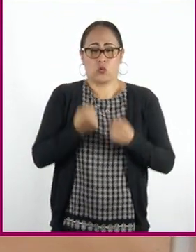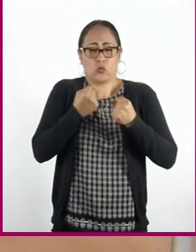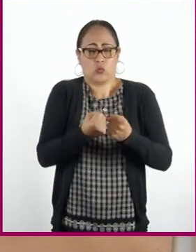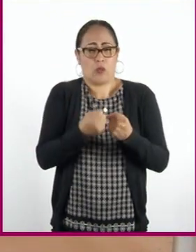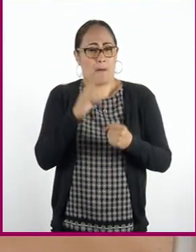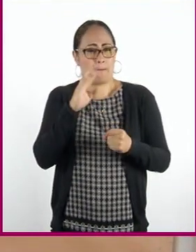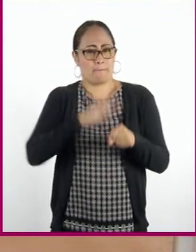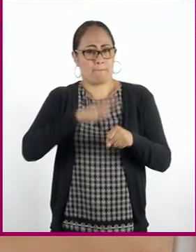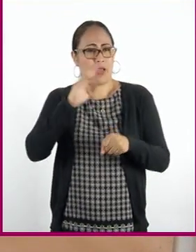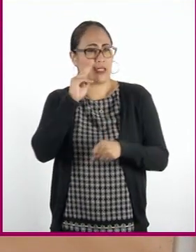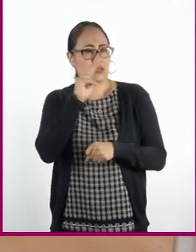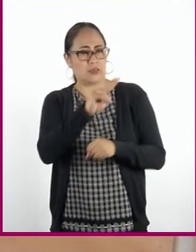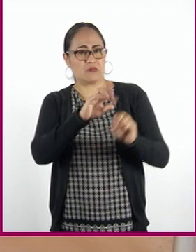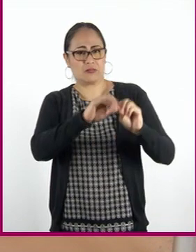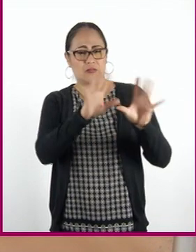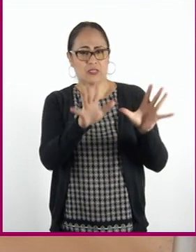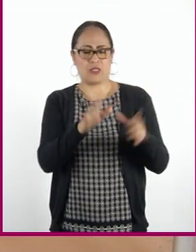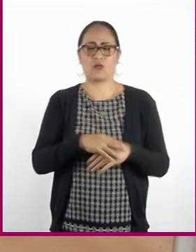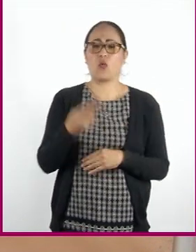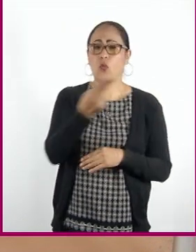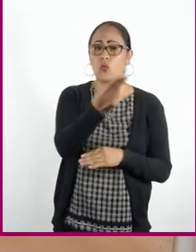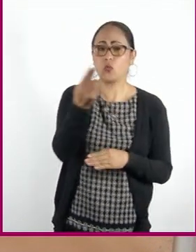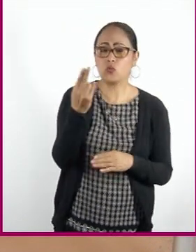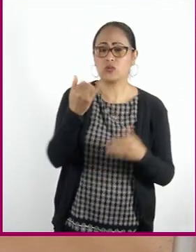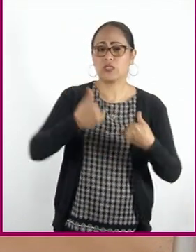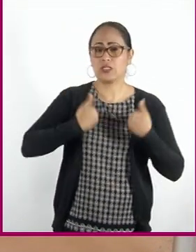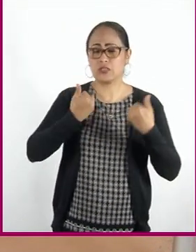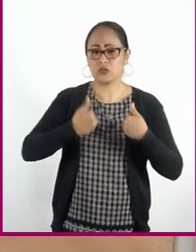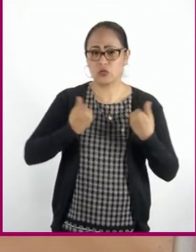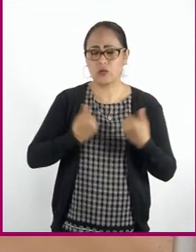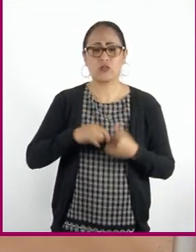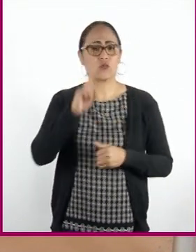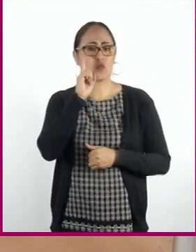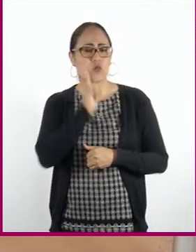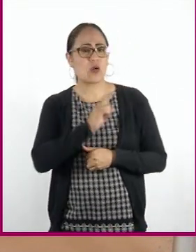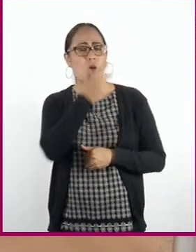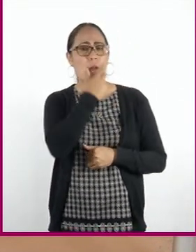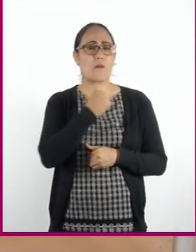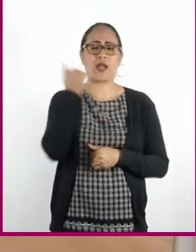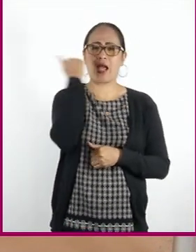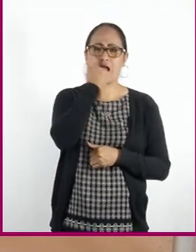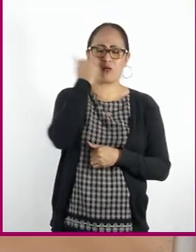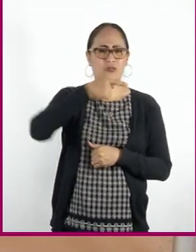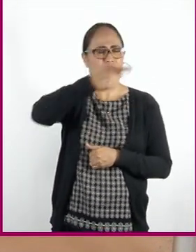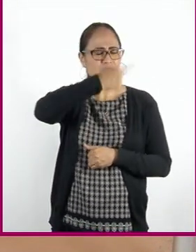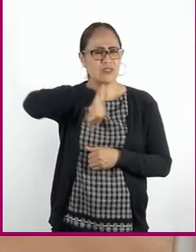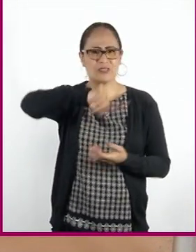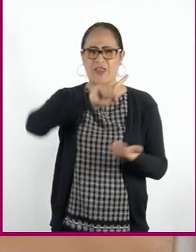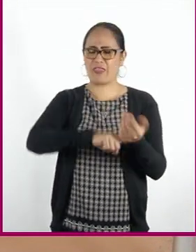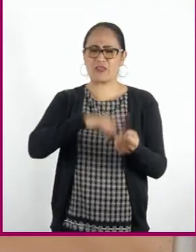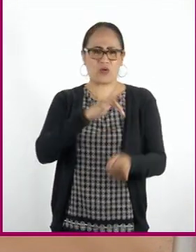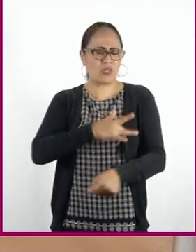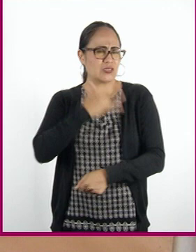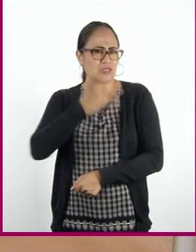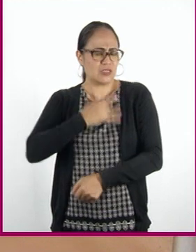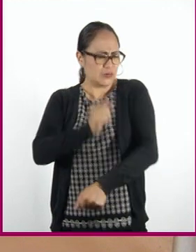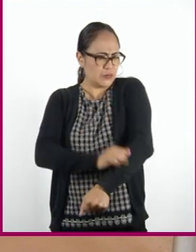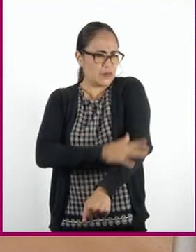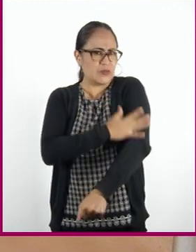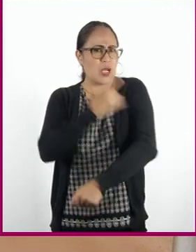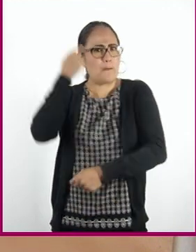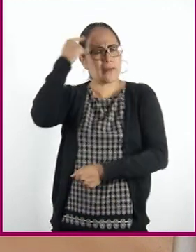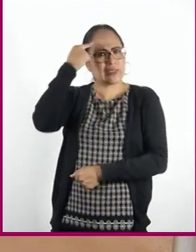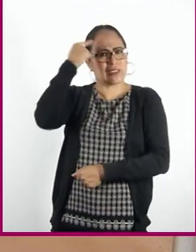evidentes. Como adolescentes, la vida de nuestras alumnas y alumnos es una mezcla de emociones, estímulos,